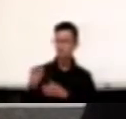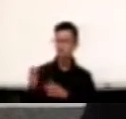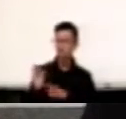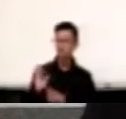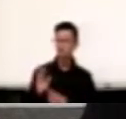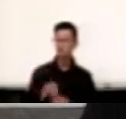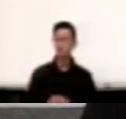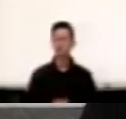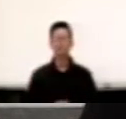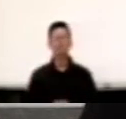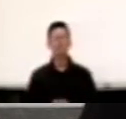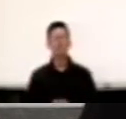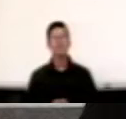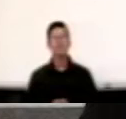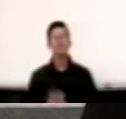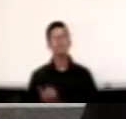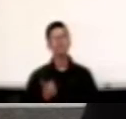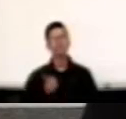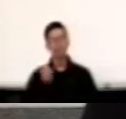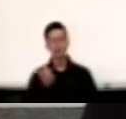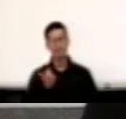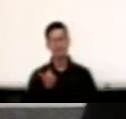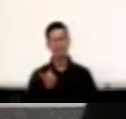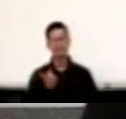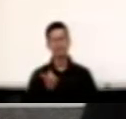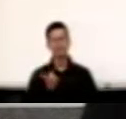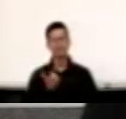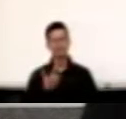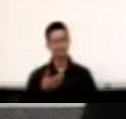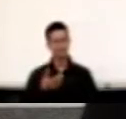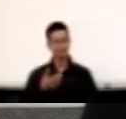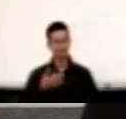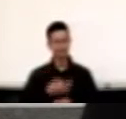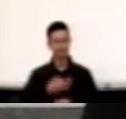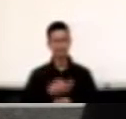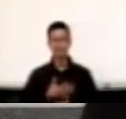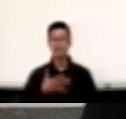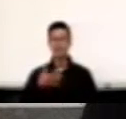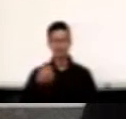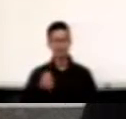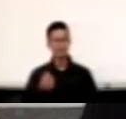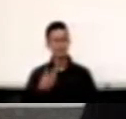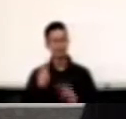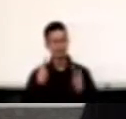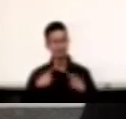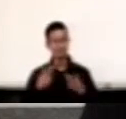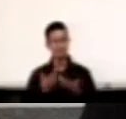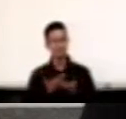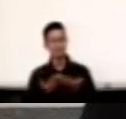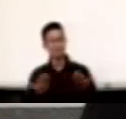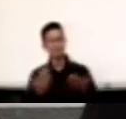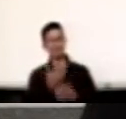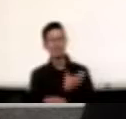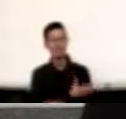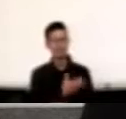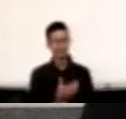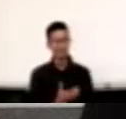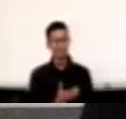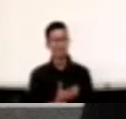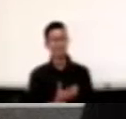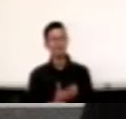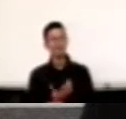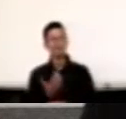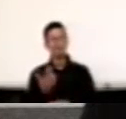Quiero aprovechar de igual forma en este momento para saludar a las personalidades que nos acompañan de manera externa,